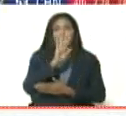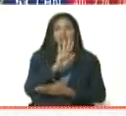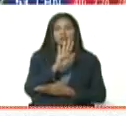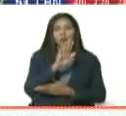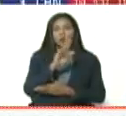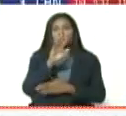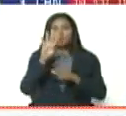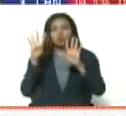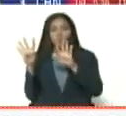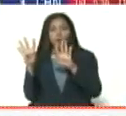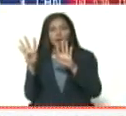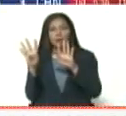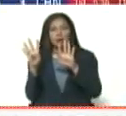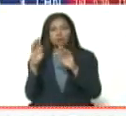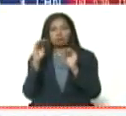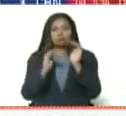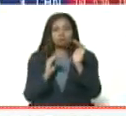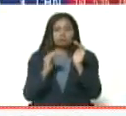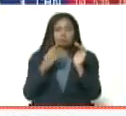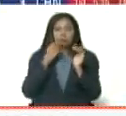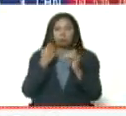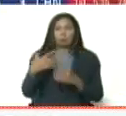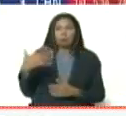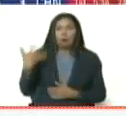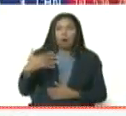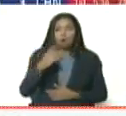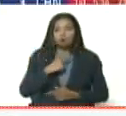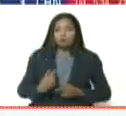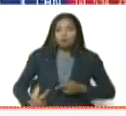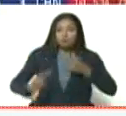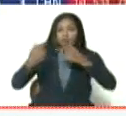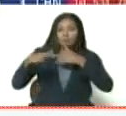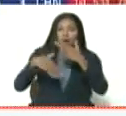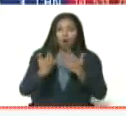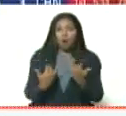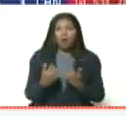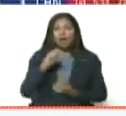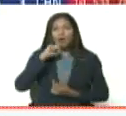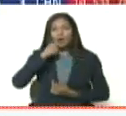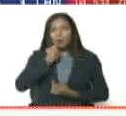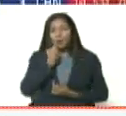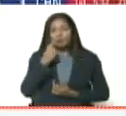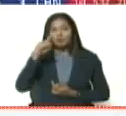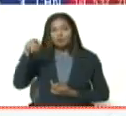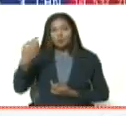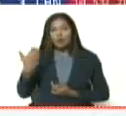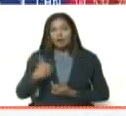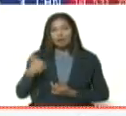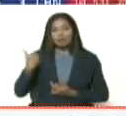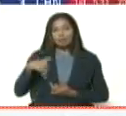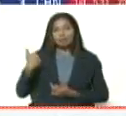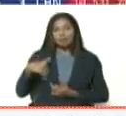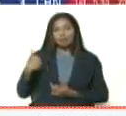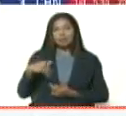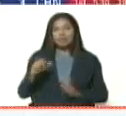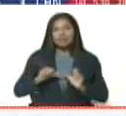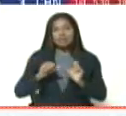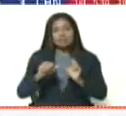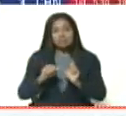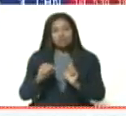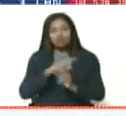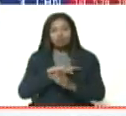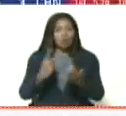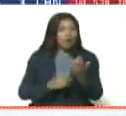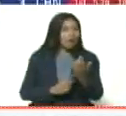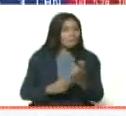a 59, una guará. Ahora nos toca enfrentarnos a Rusia y Argentina. Y con toda la